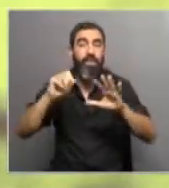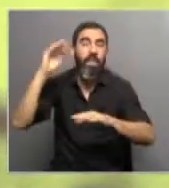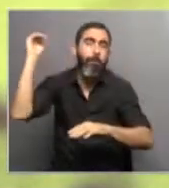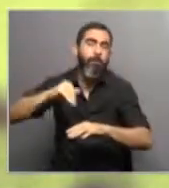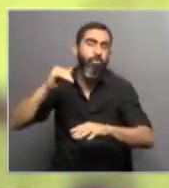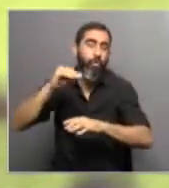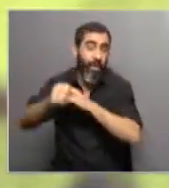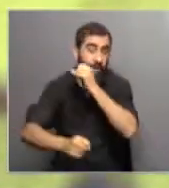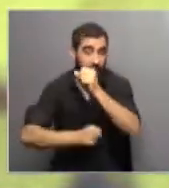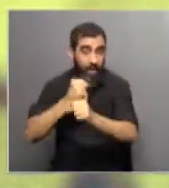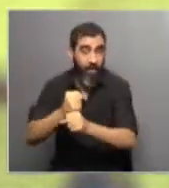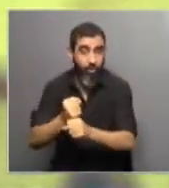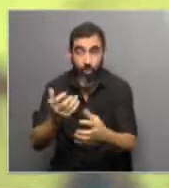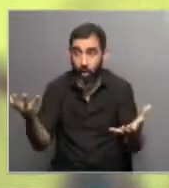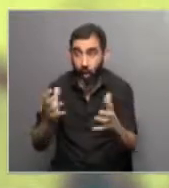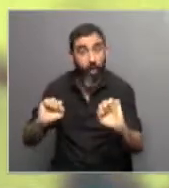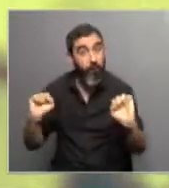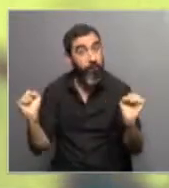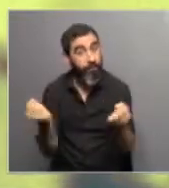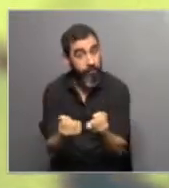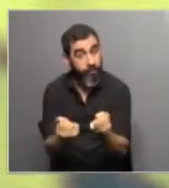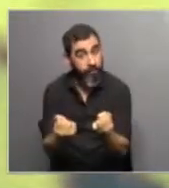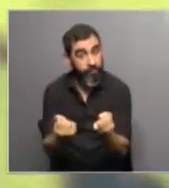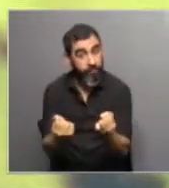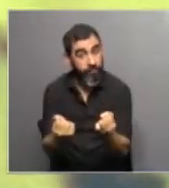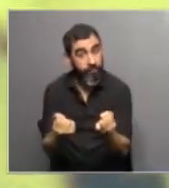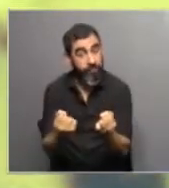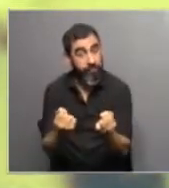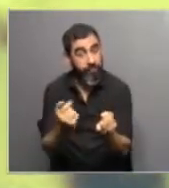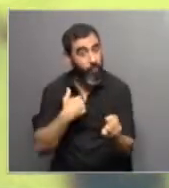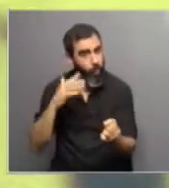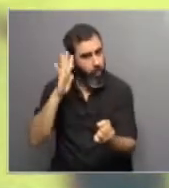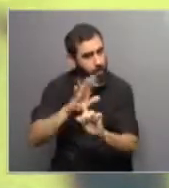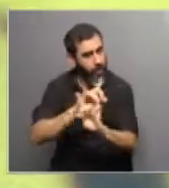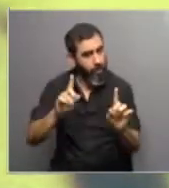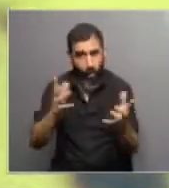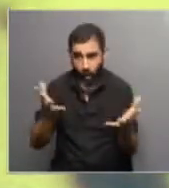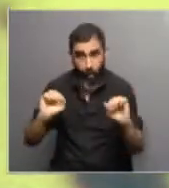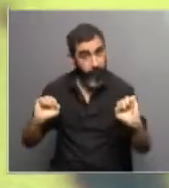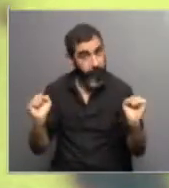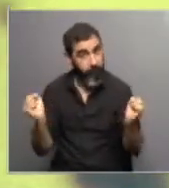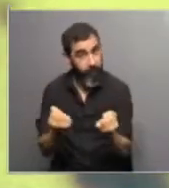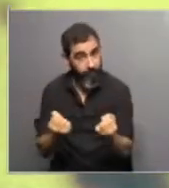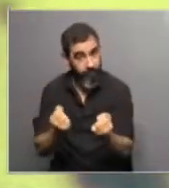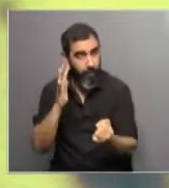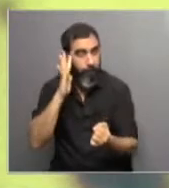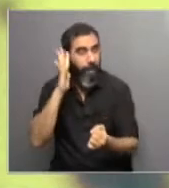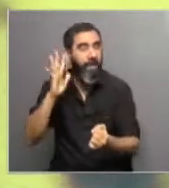años, estamos en un periodo frío. Es una situación que uno no tiene a pensar en escalas de millones de